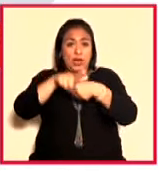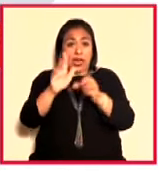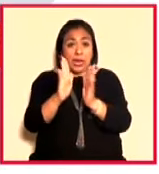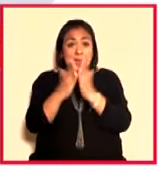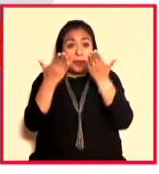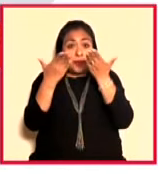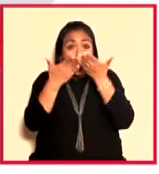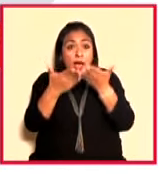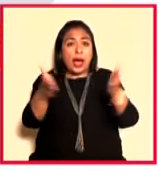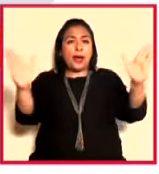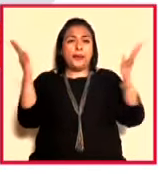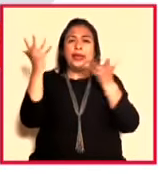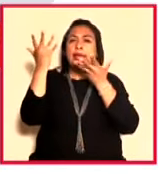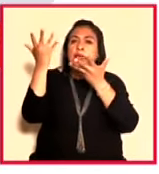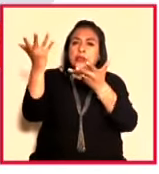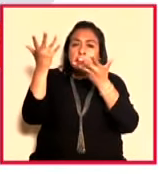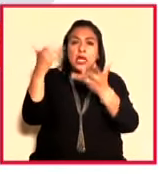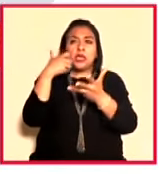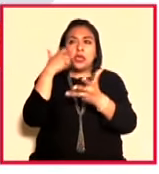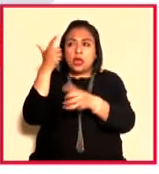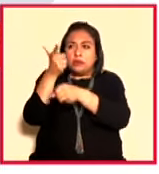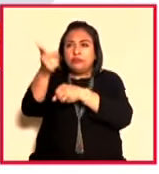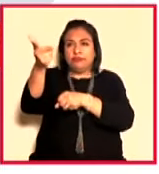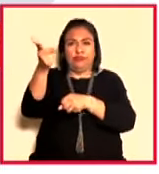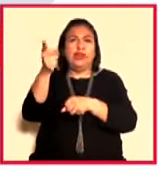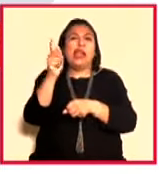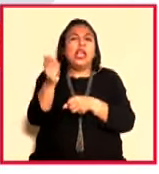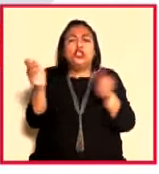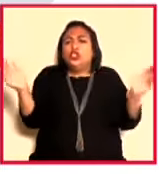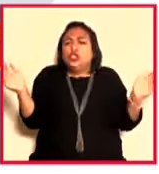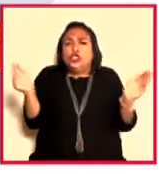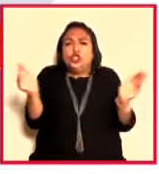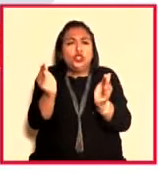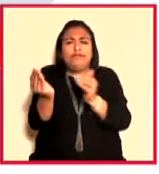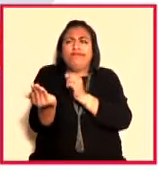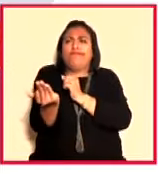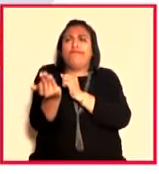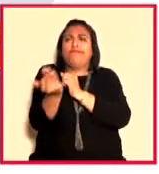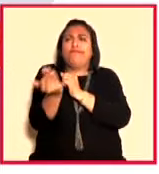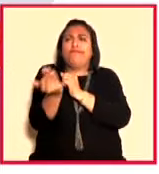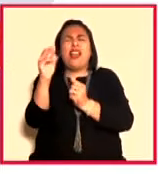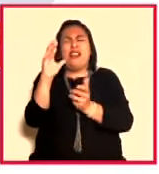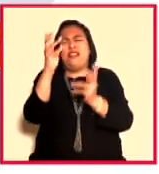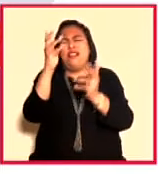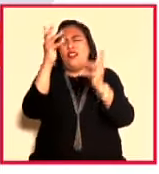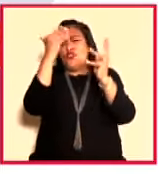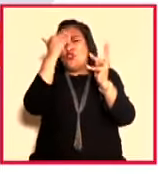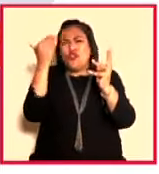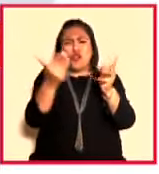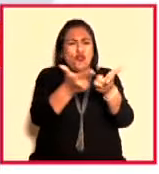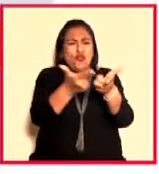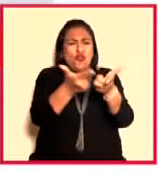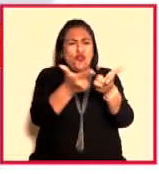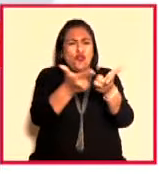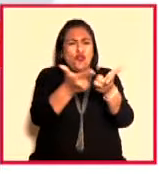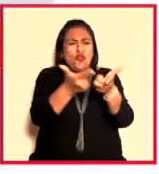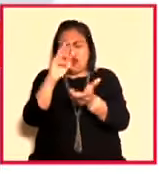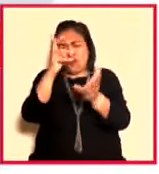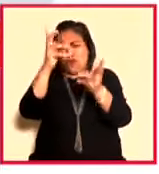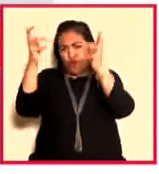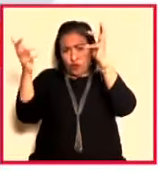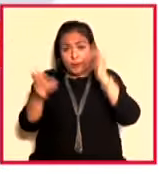la esperanza de hallar en lo pequeño un refugio frente a las tragedias colectivas.